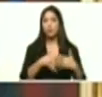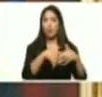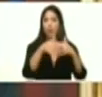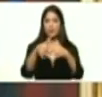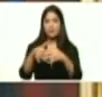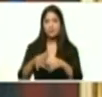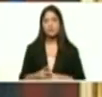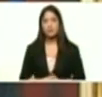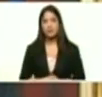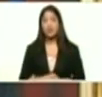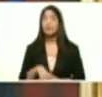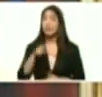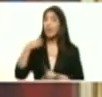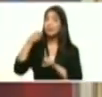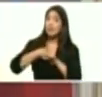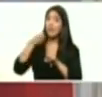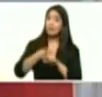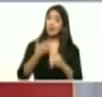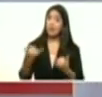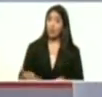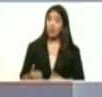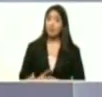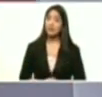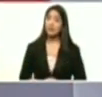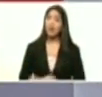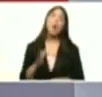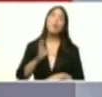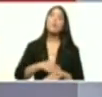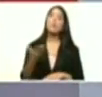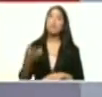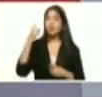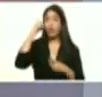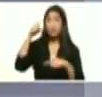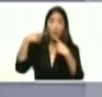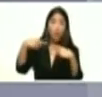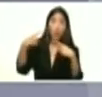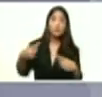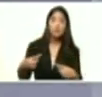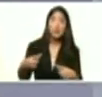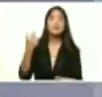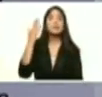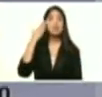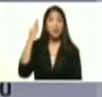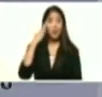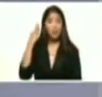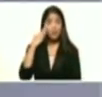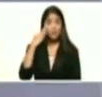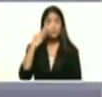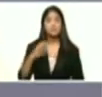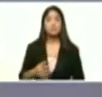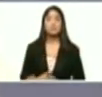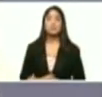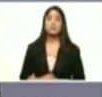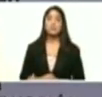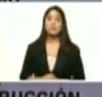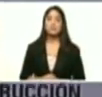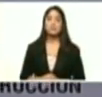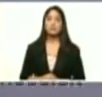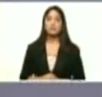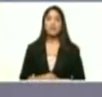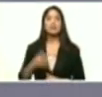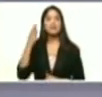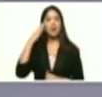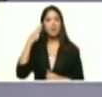calor de esta batalla que estamos dando porque la damos todos los días y tenemos conocimiento de causa y de efecto.